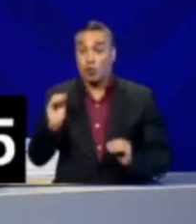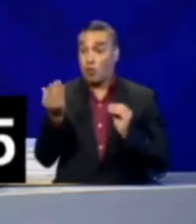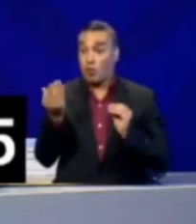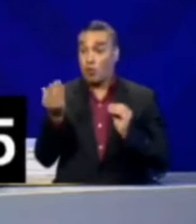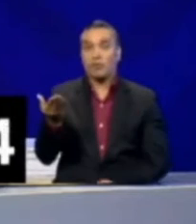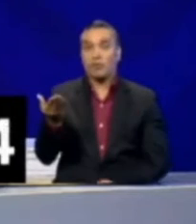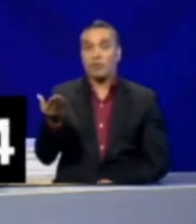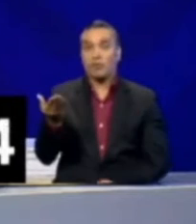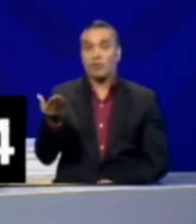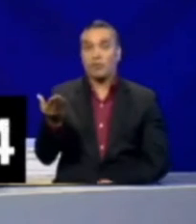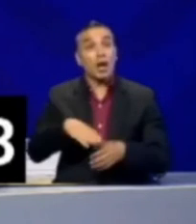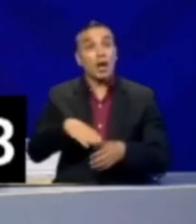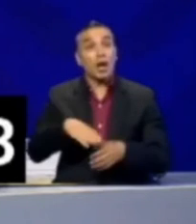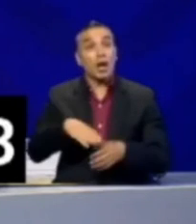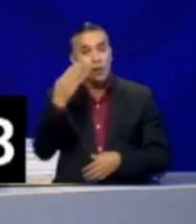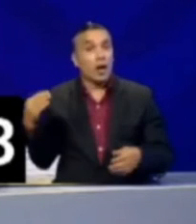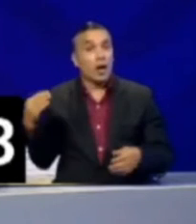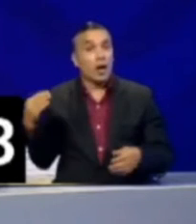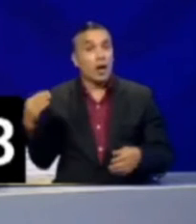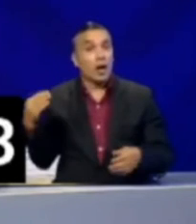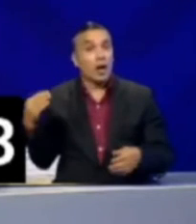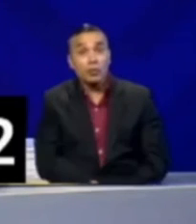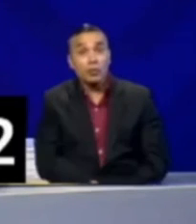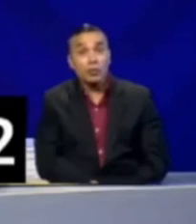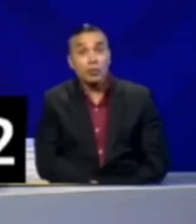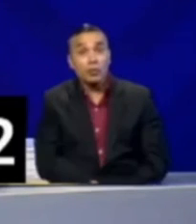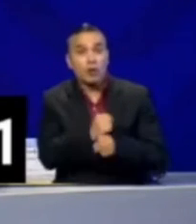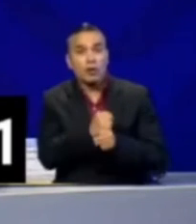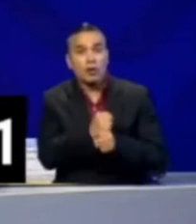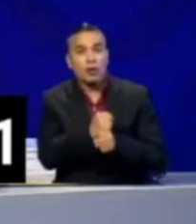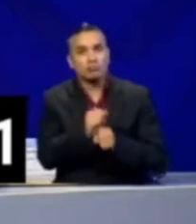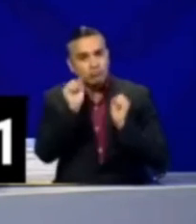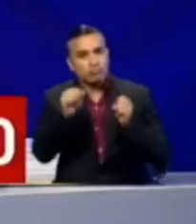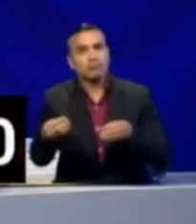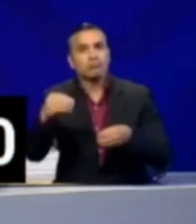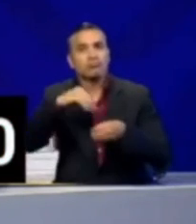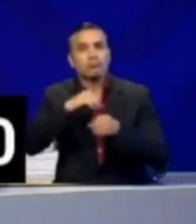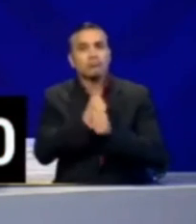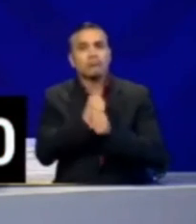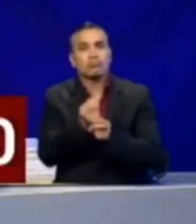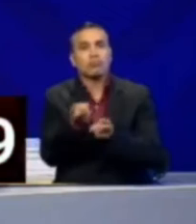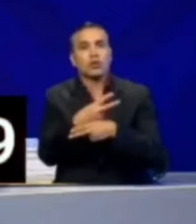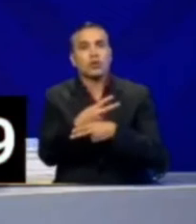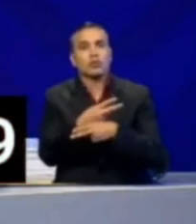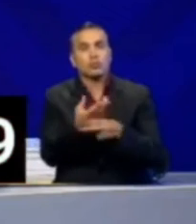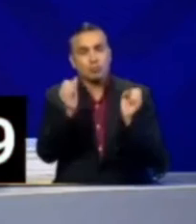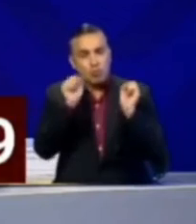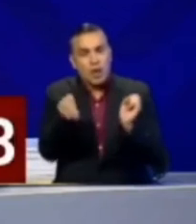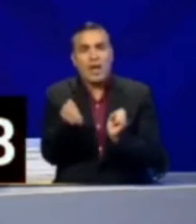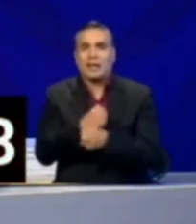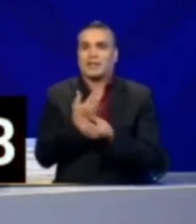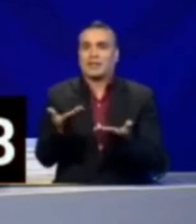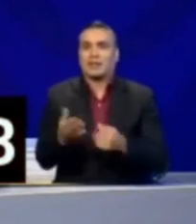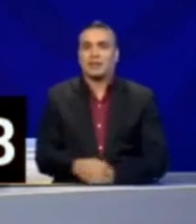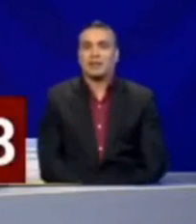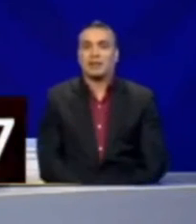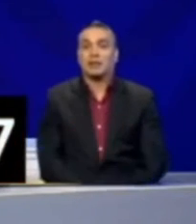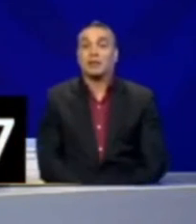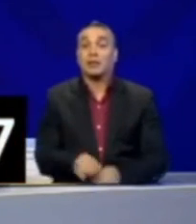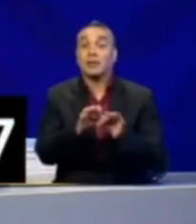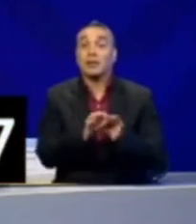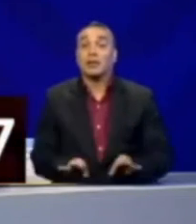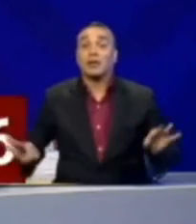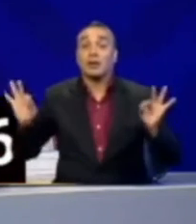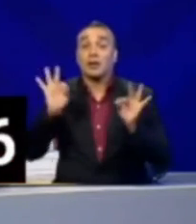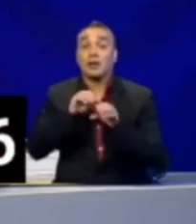ecuatorianos que quieren aprender rápidamente un oficio e incorporarse a la actividad productiva lo puedan hacer,